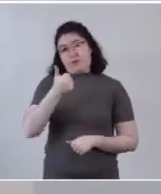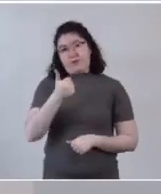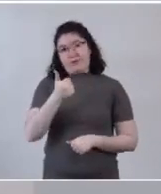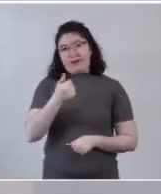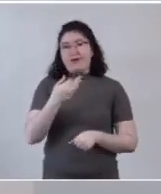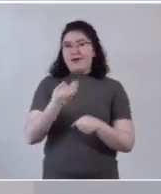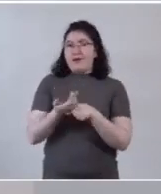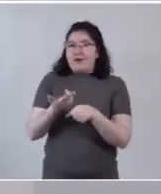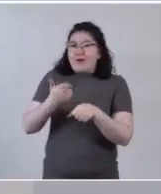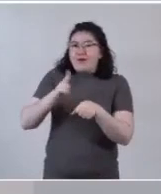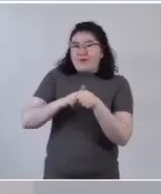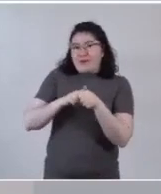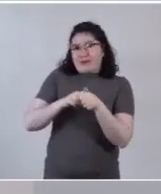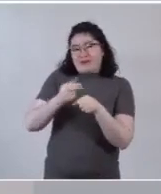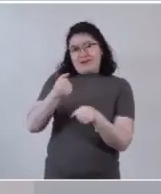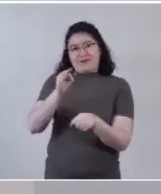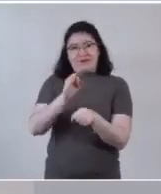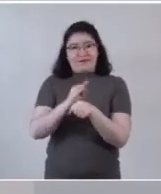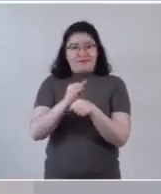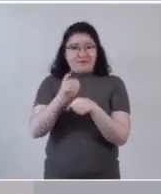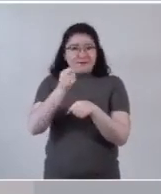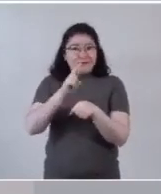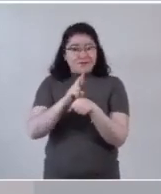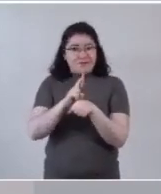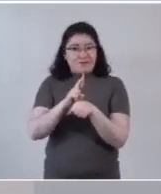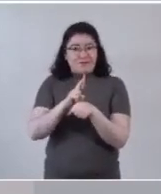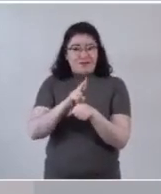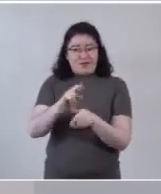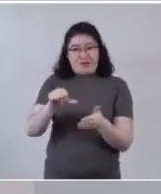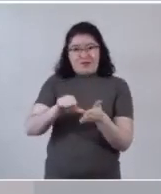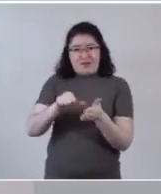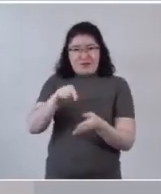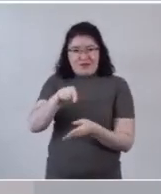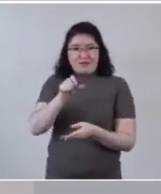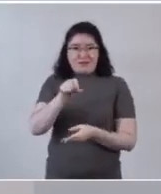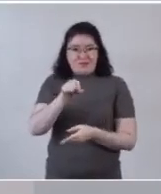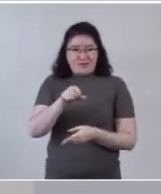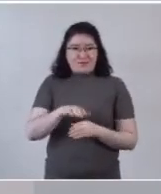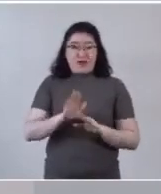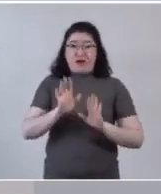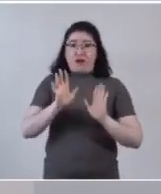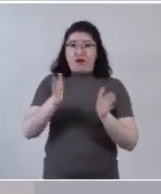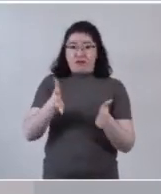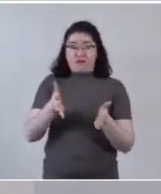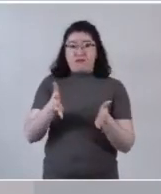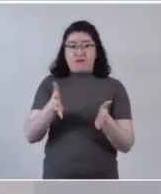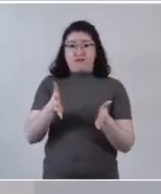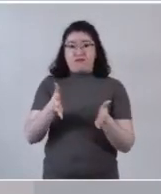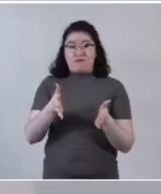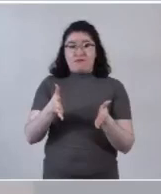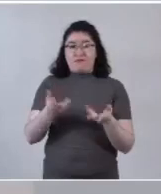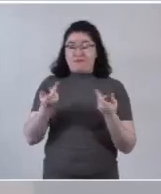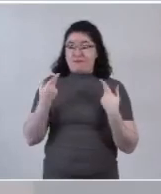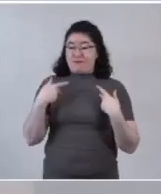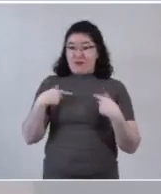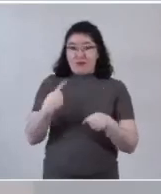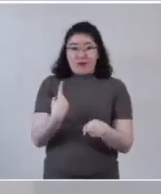Defensa, el Hospital Central de la Secretaría de la Defensa, que ya está recibiendo pacientes